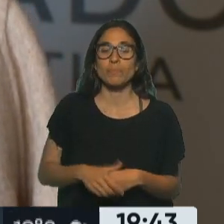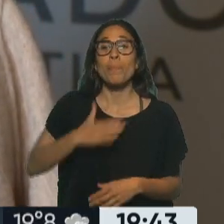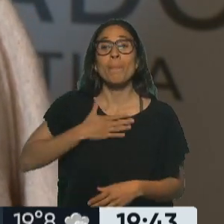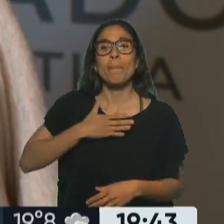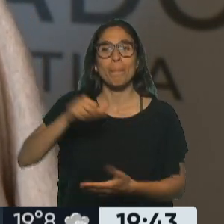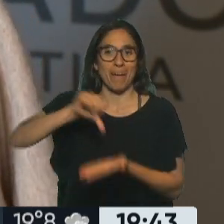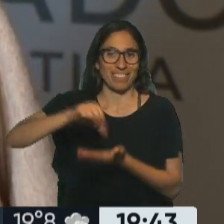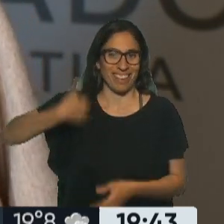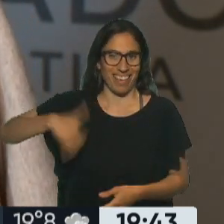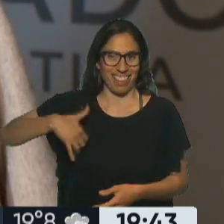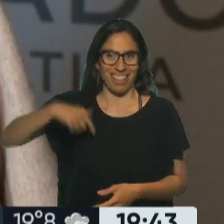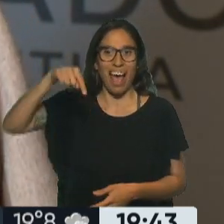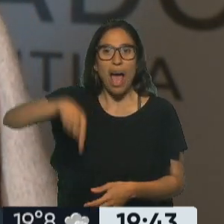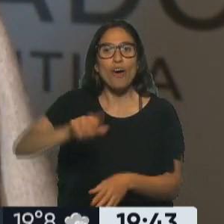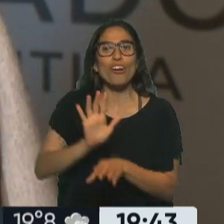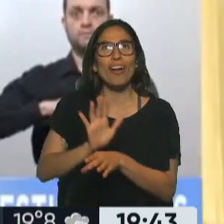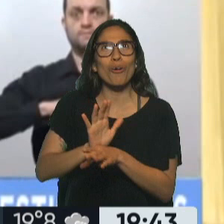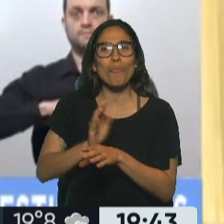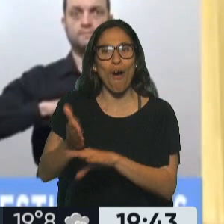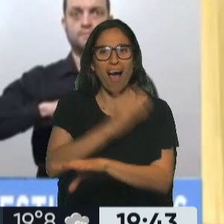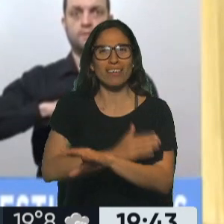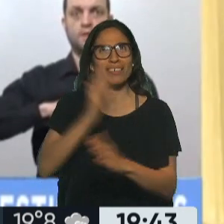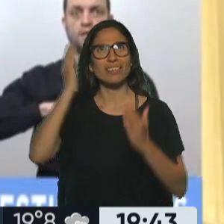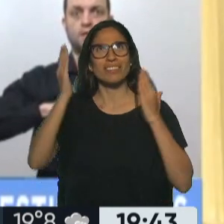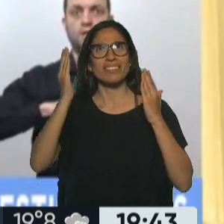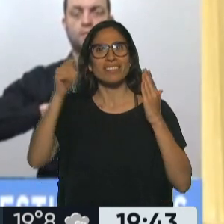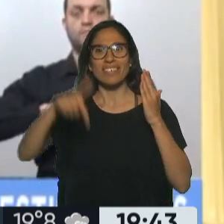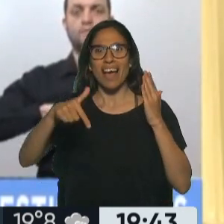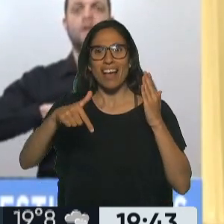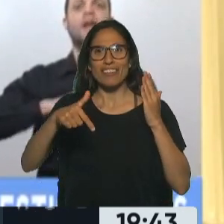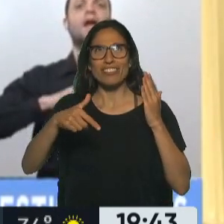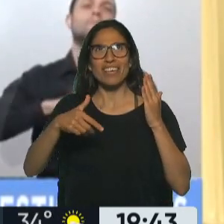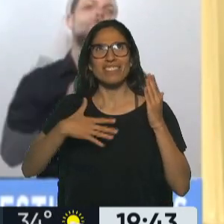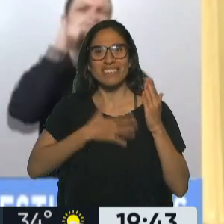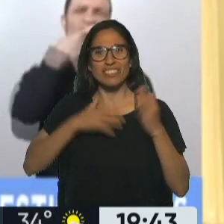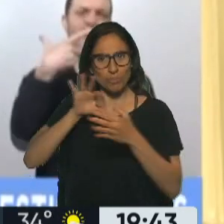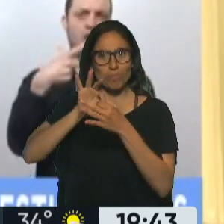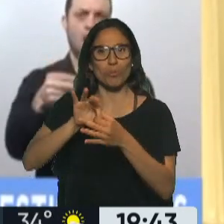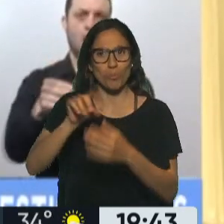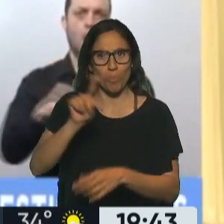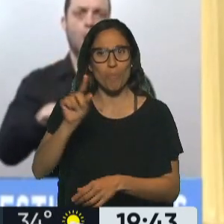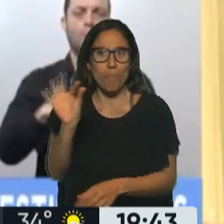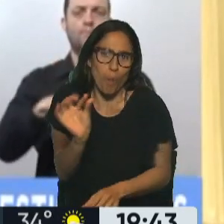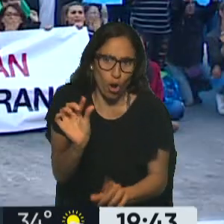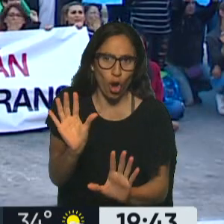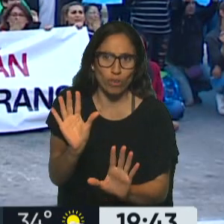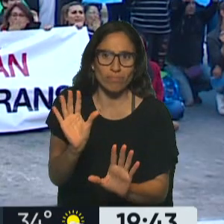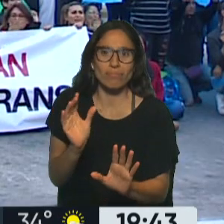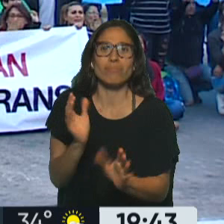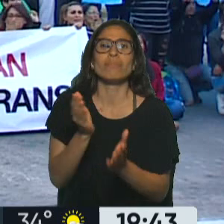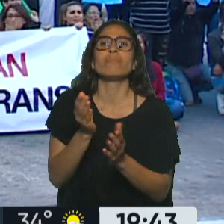soñé me da no solamente alegría sino Esperanza tiene que ver con un trabajo de muchos